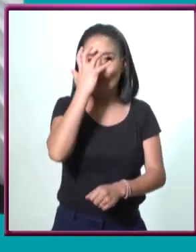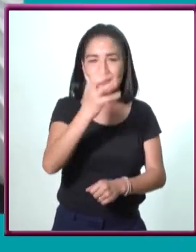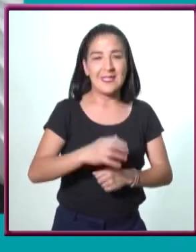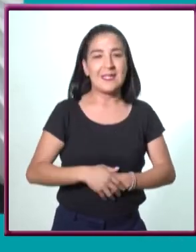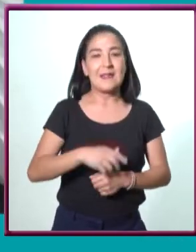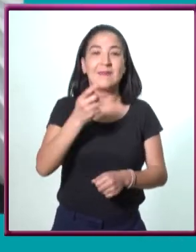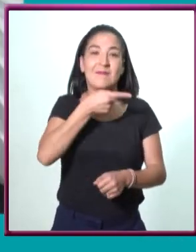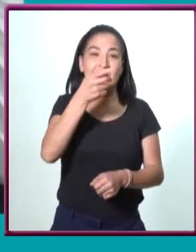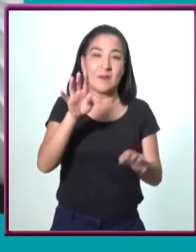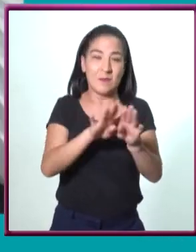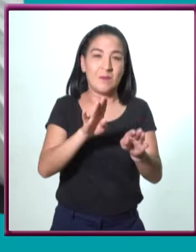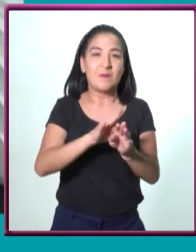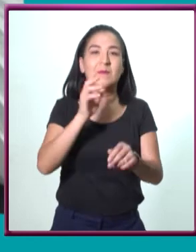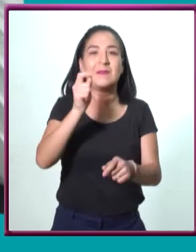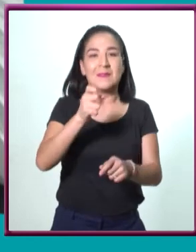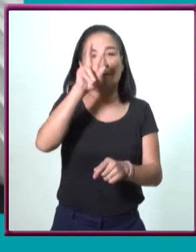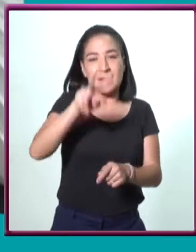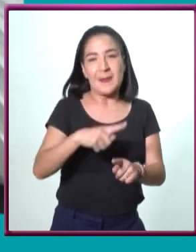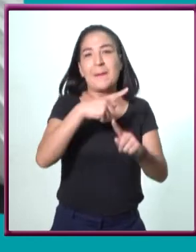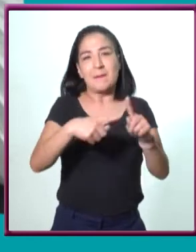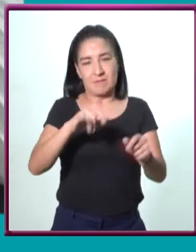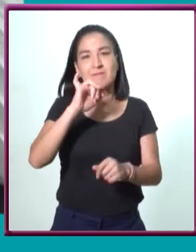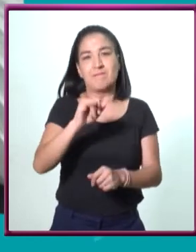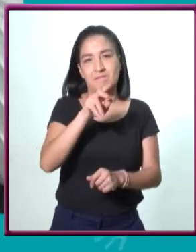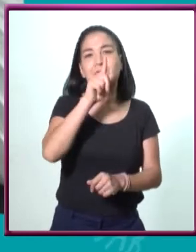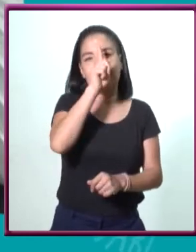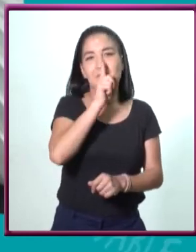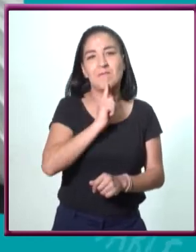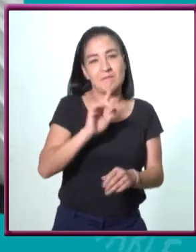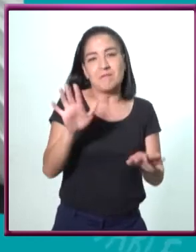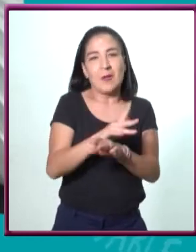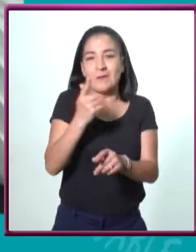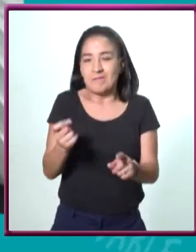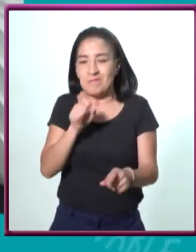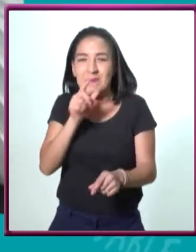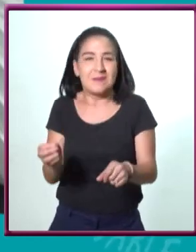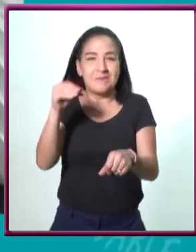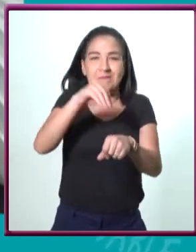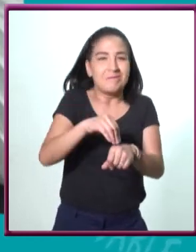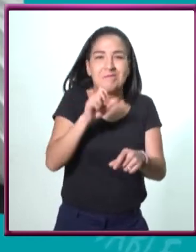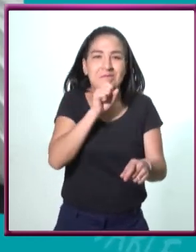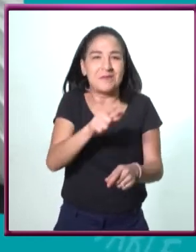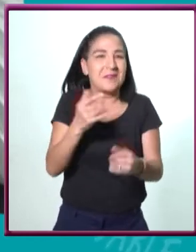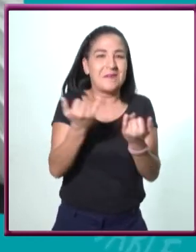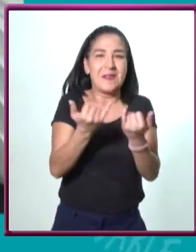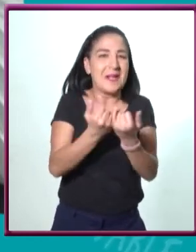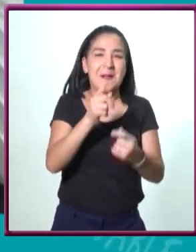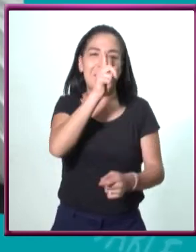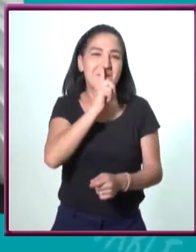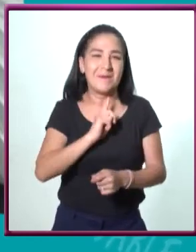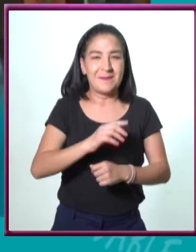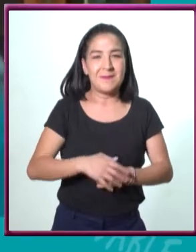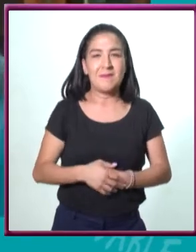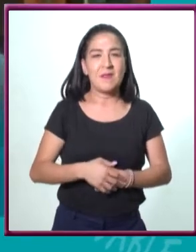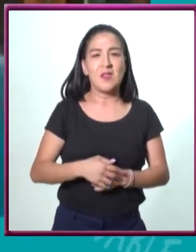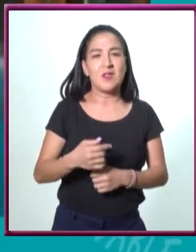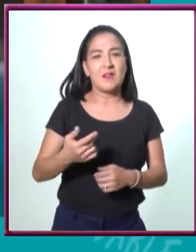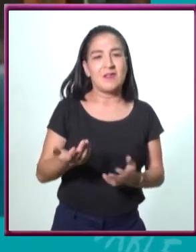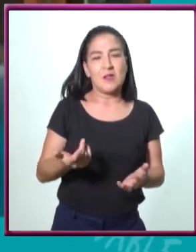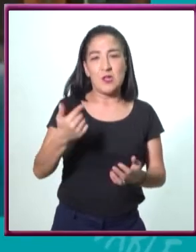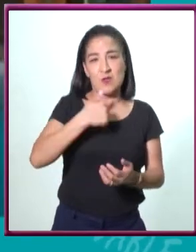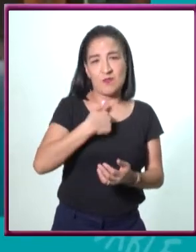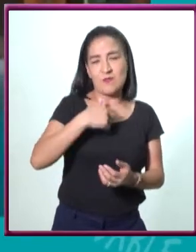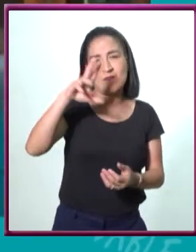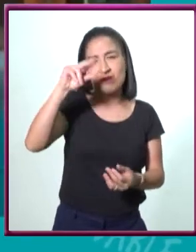que decir una verdad a medias cuenta como mentira, pues sí, porque viene la mentira dentro de la verdad, entonces es una mentira. No creo